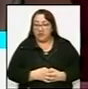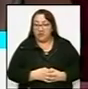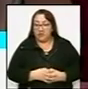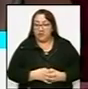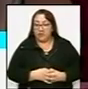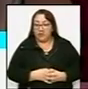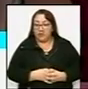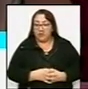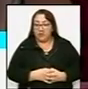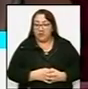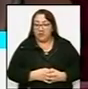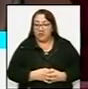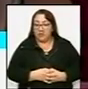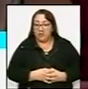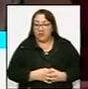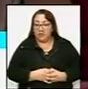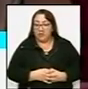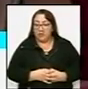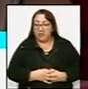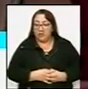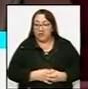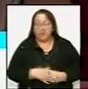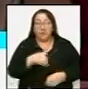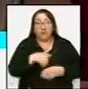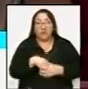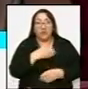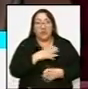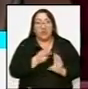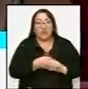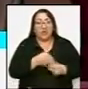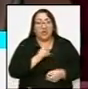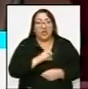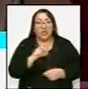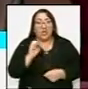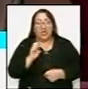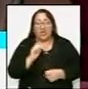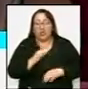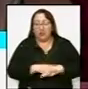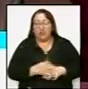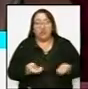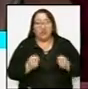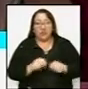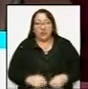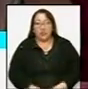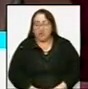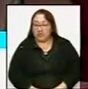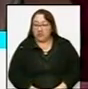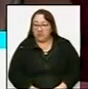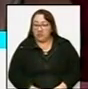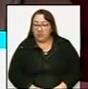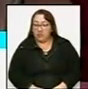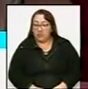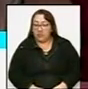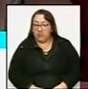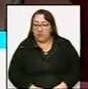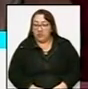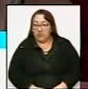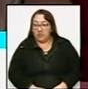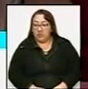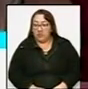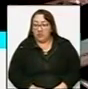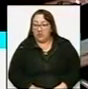se retire. El voto a favor es que se retire el literal E como causal de suspensión. Congresista